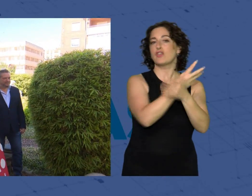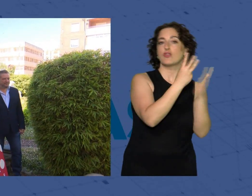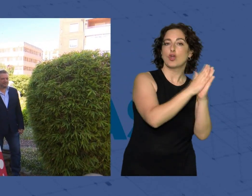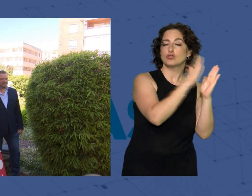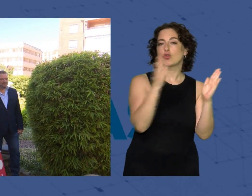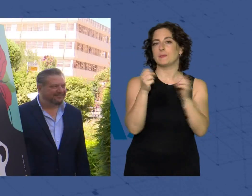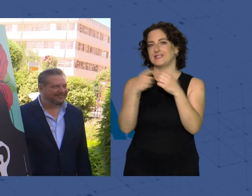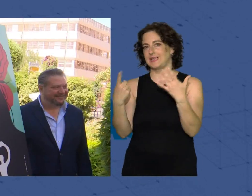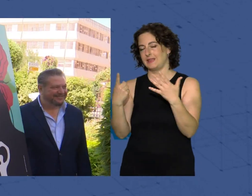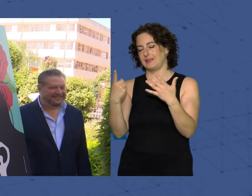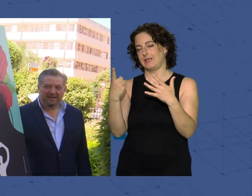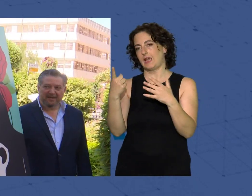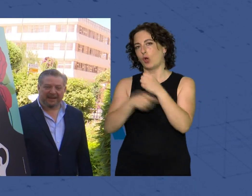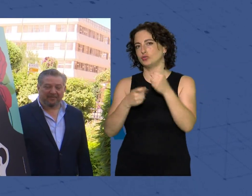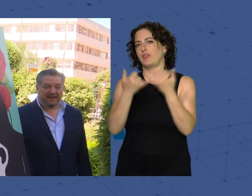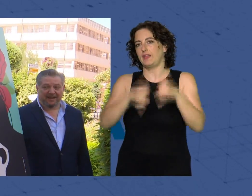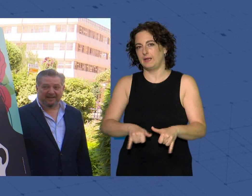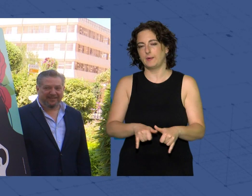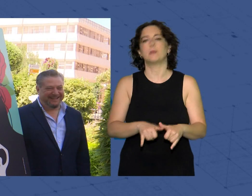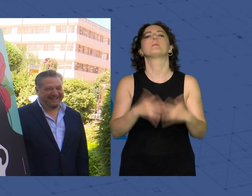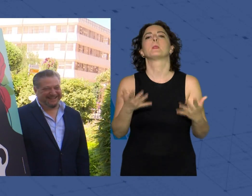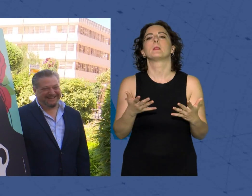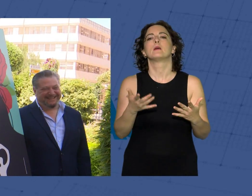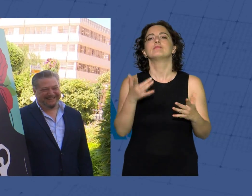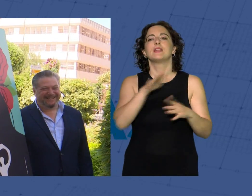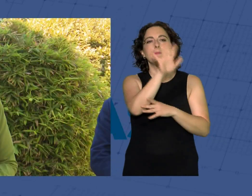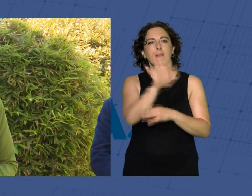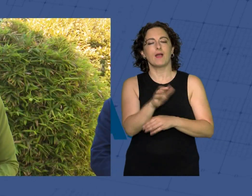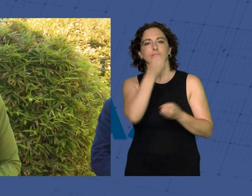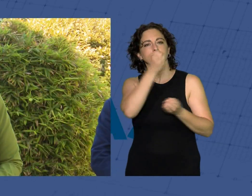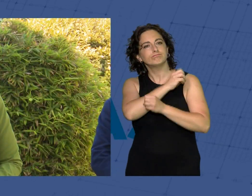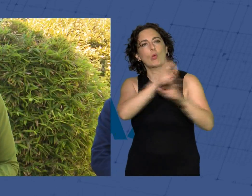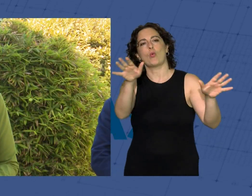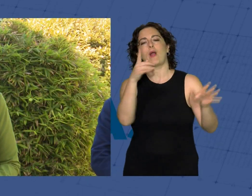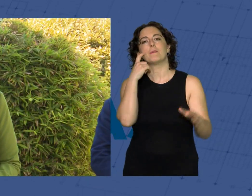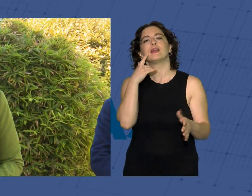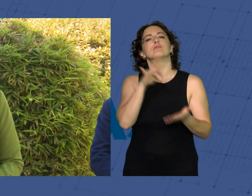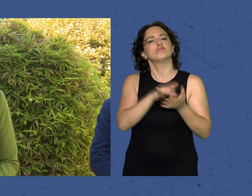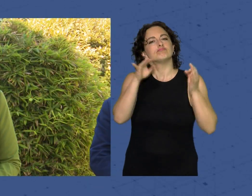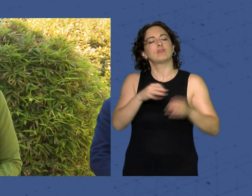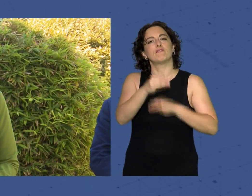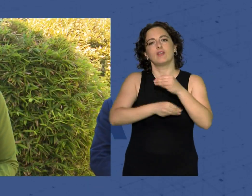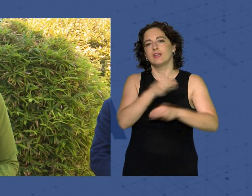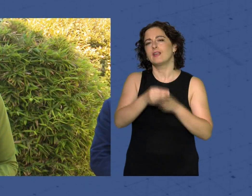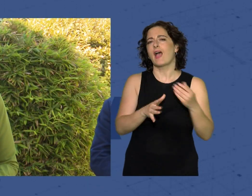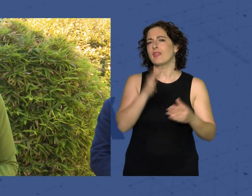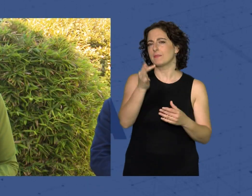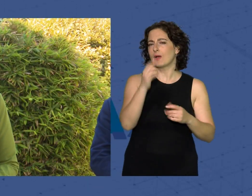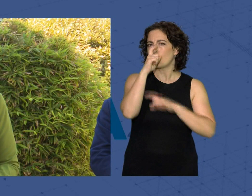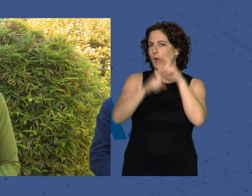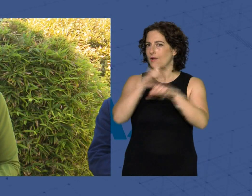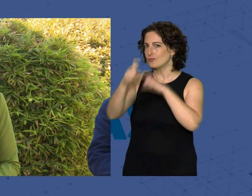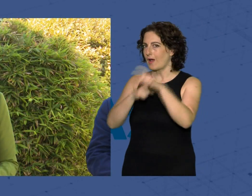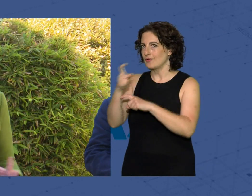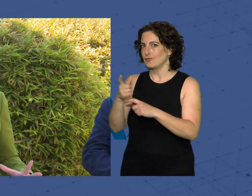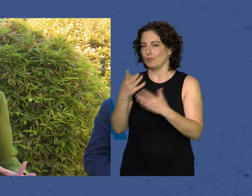26 de agosto que va a ser la imagen que va a contarle al mundo que almería está de feria y además tiene todos los años pues